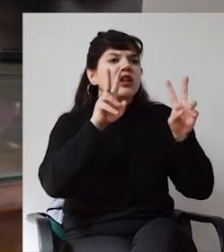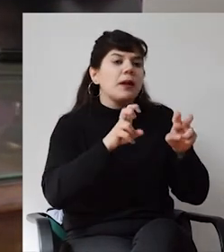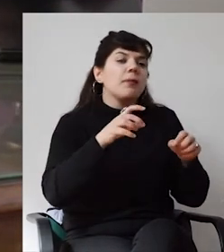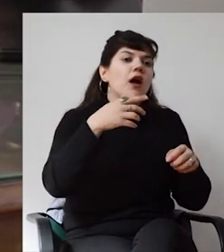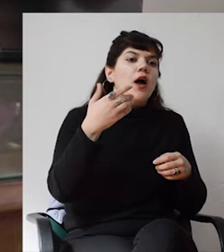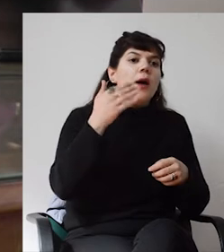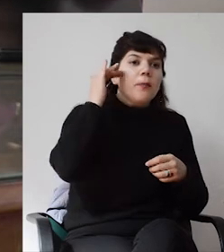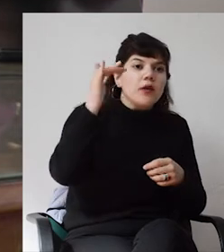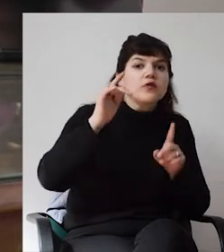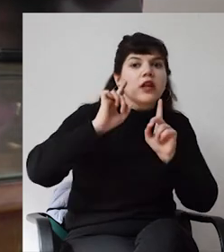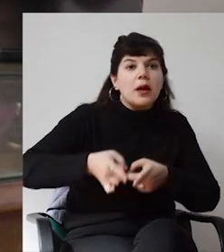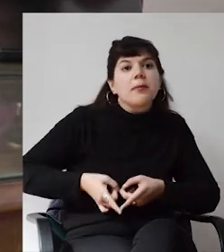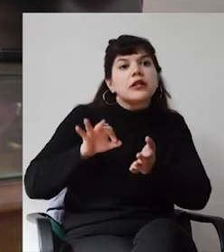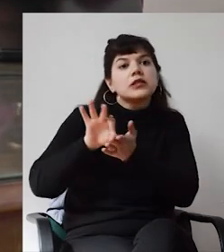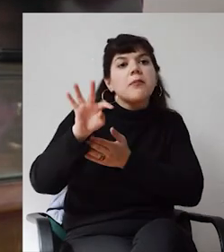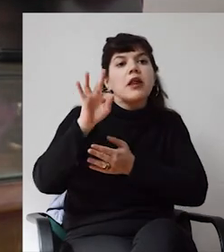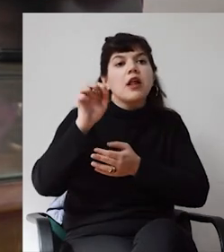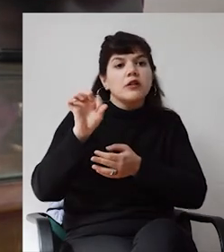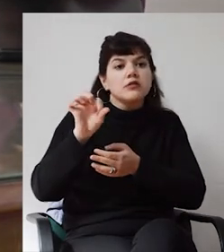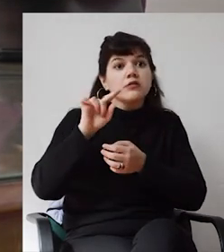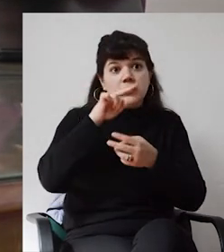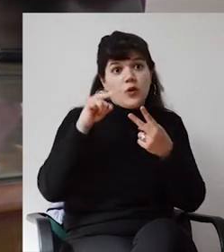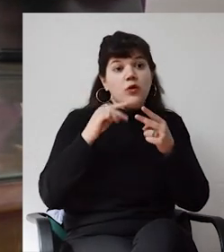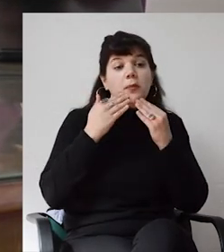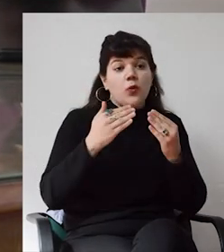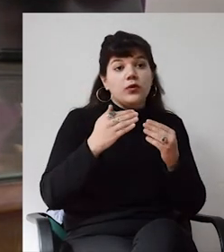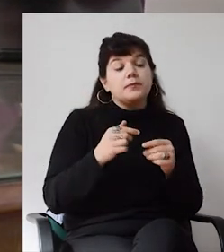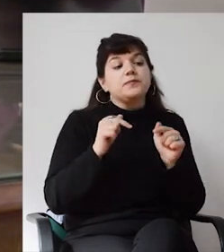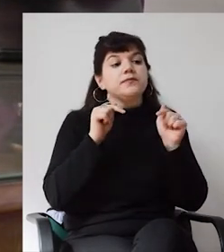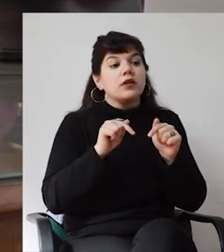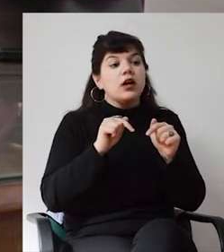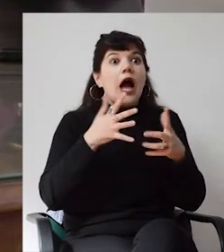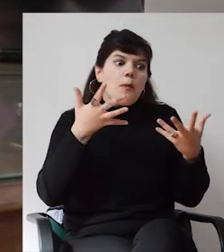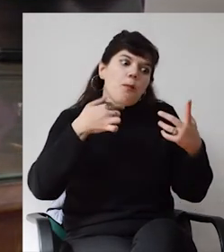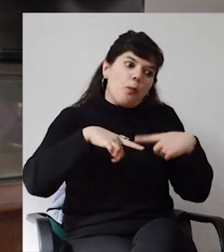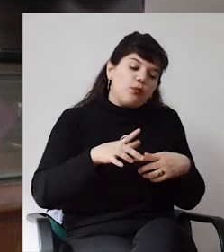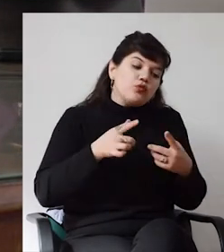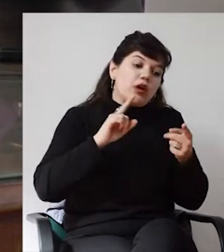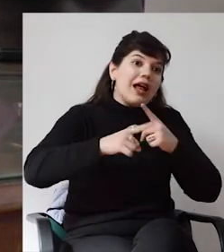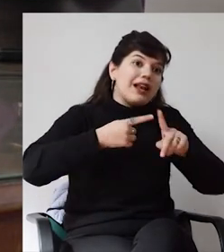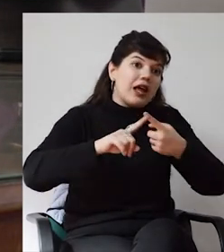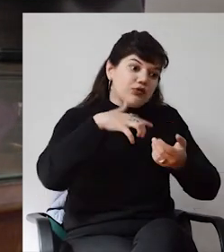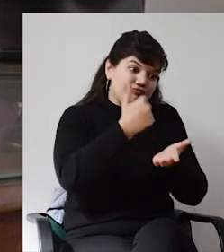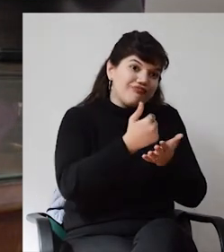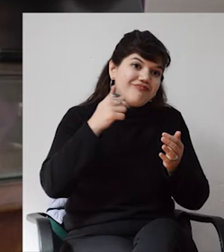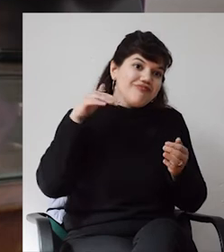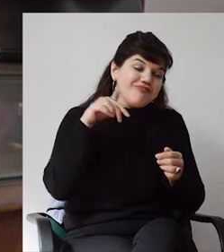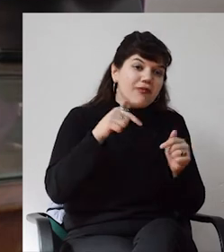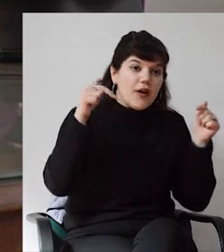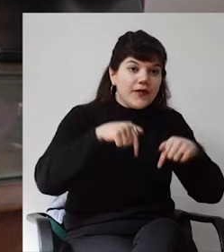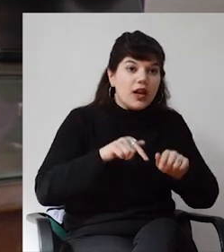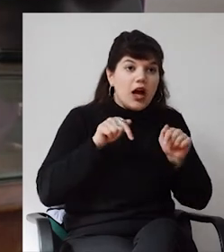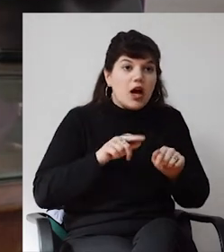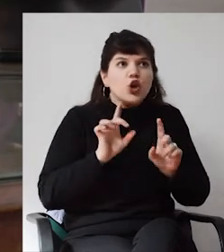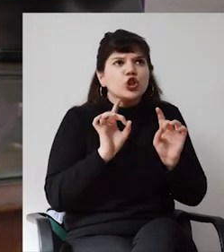la estructura docente y la TAS? Bueno, la relación presente tiene muchas dificultades, y aquí estoy